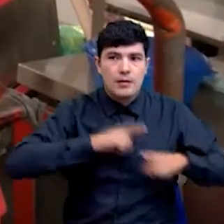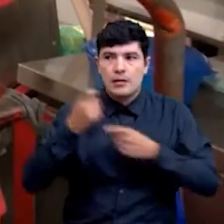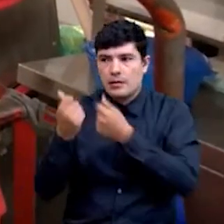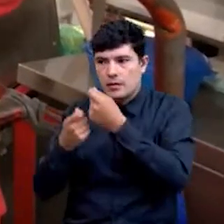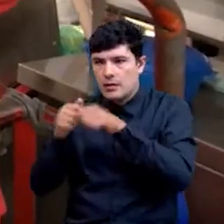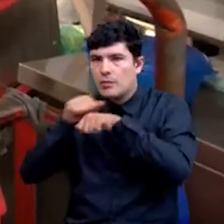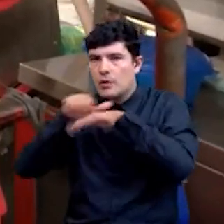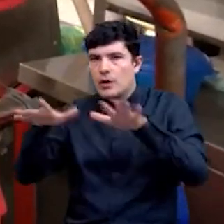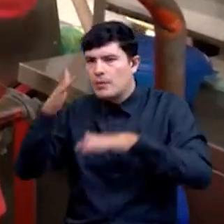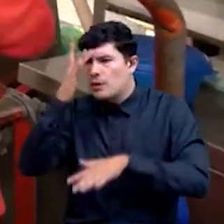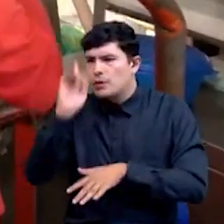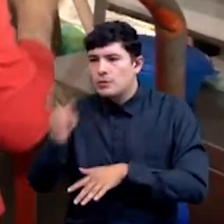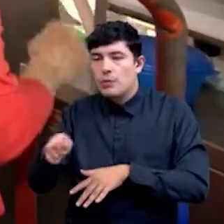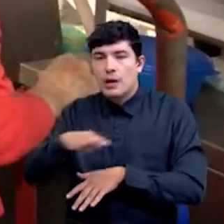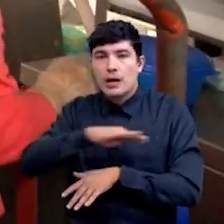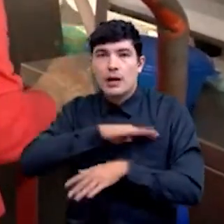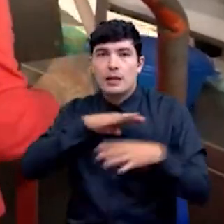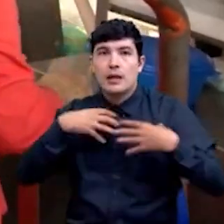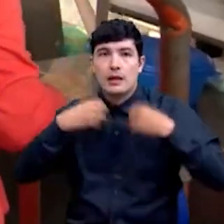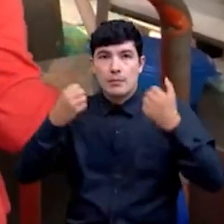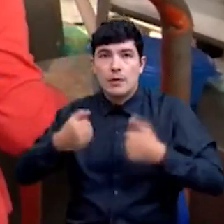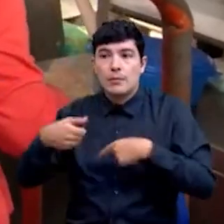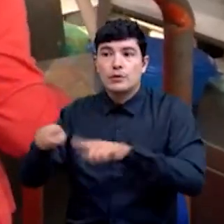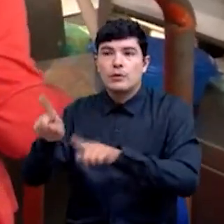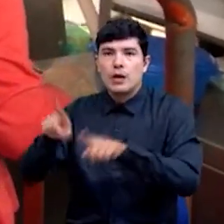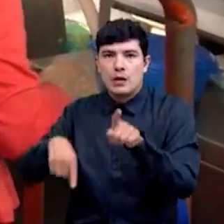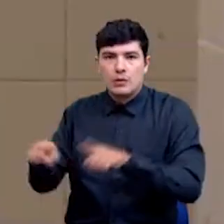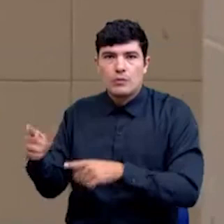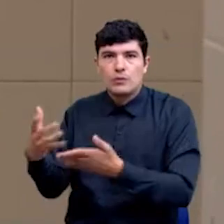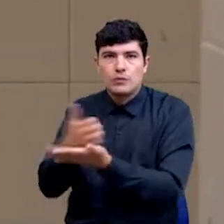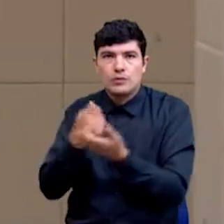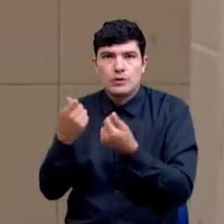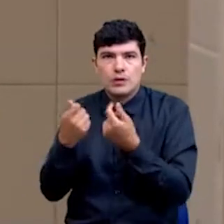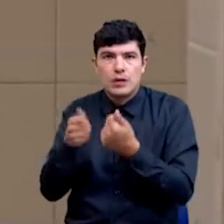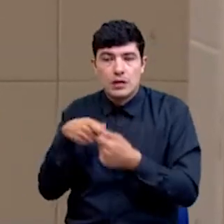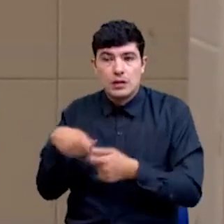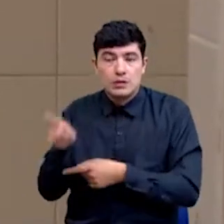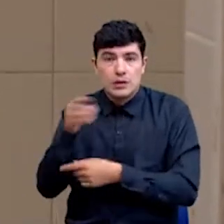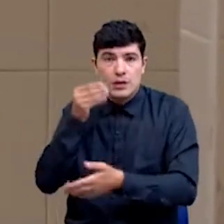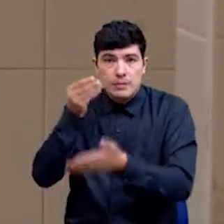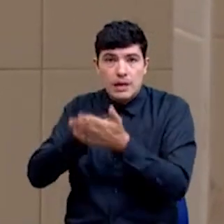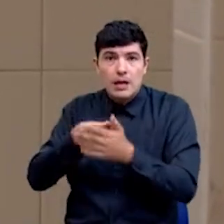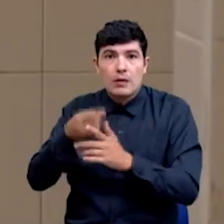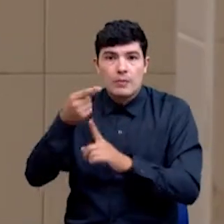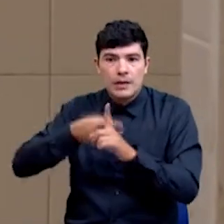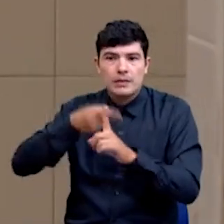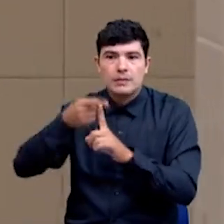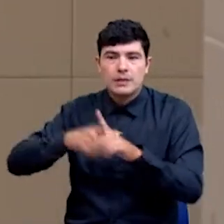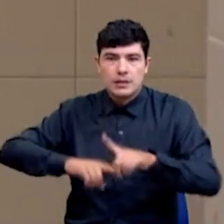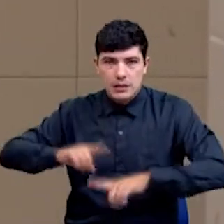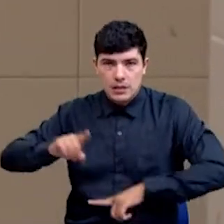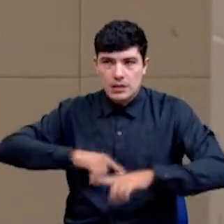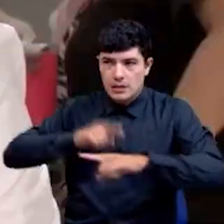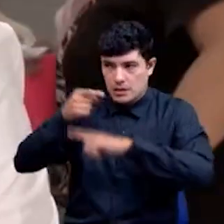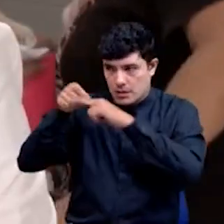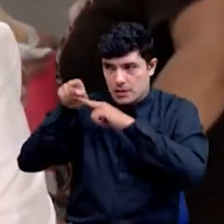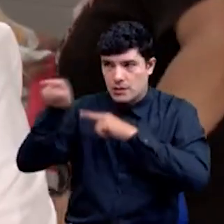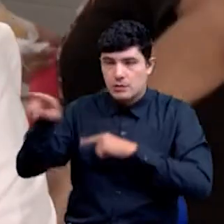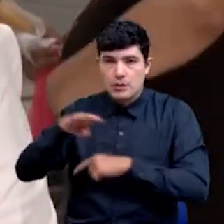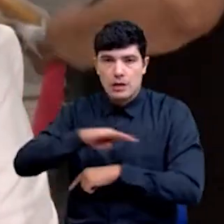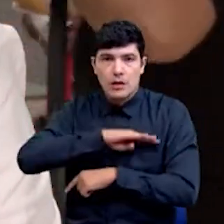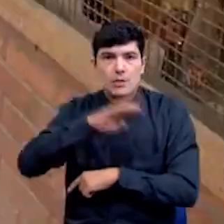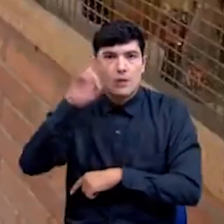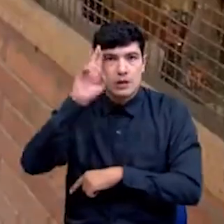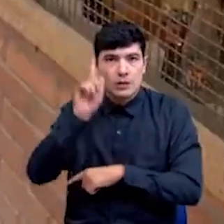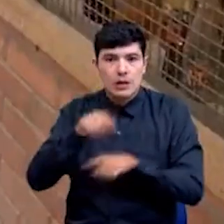porque la alcaldía es propietaria de algunos puestos y dichos puestos se paga una cuota solidaria de administración que gira a la alcaldía por esos